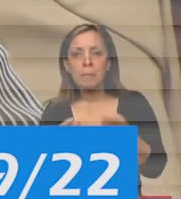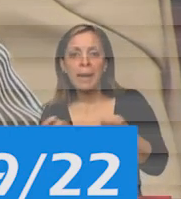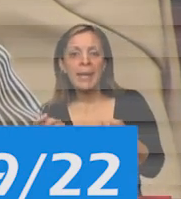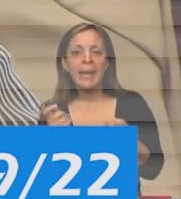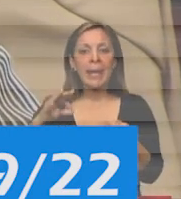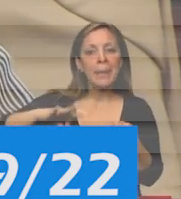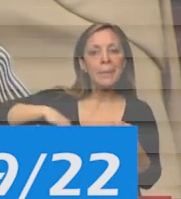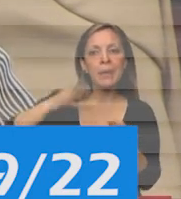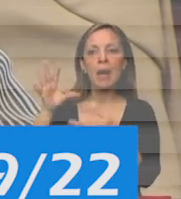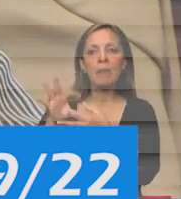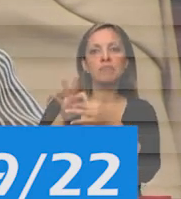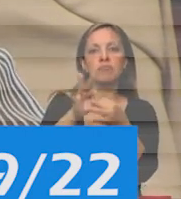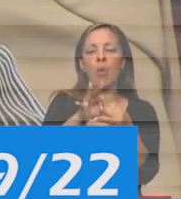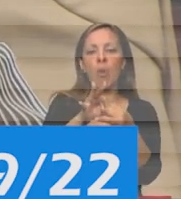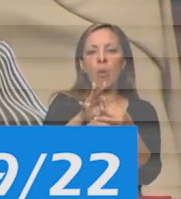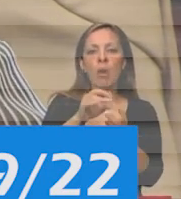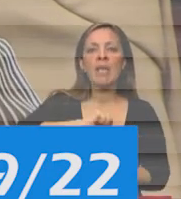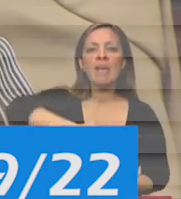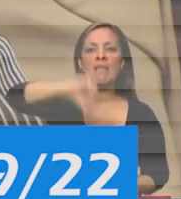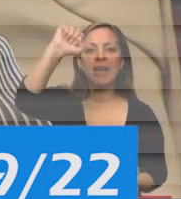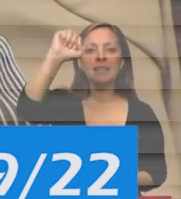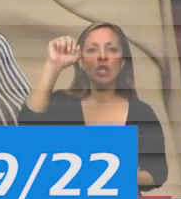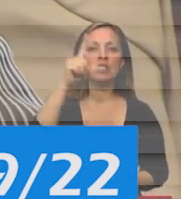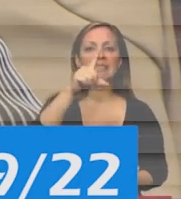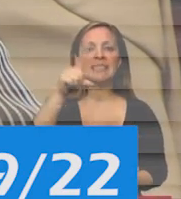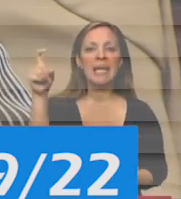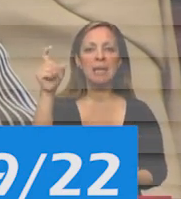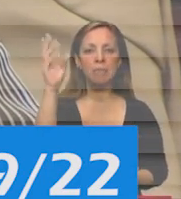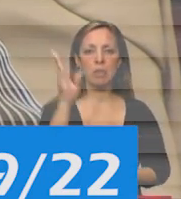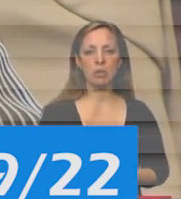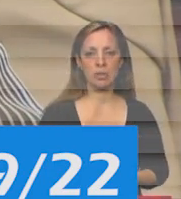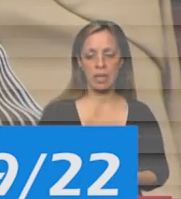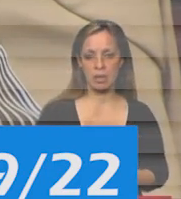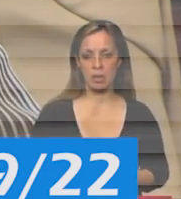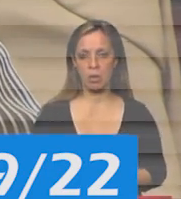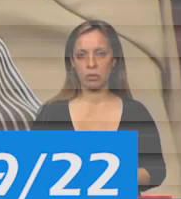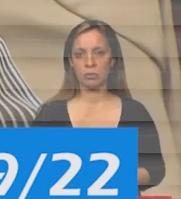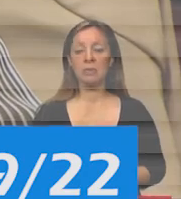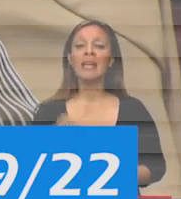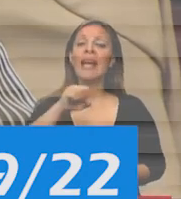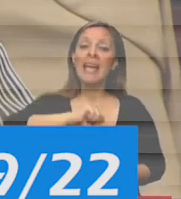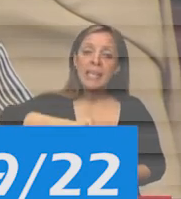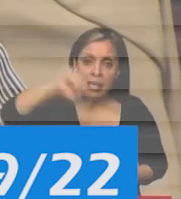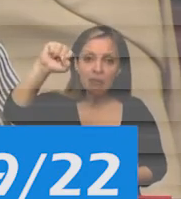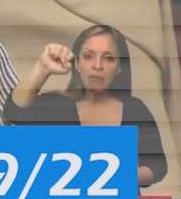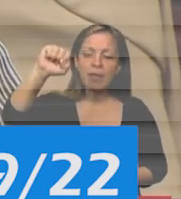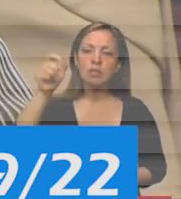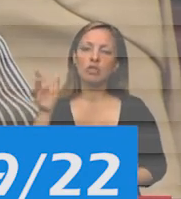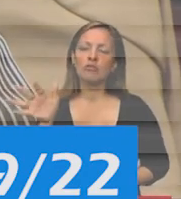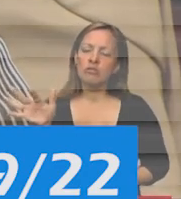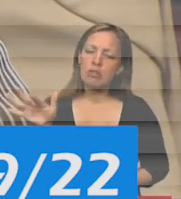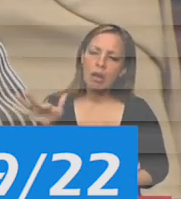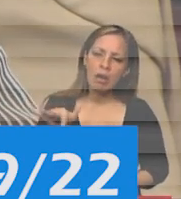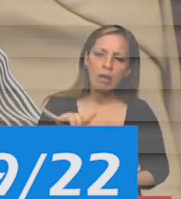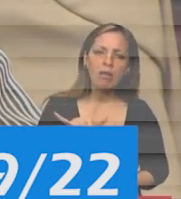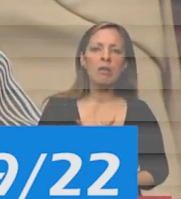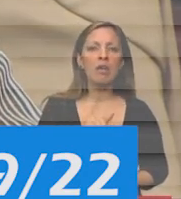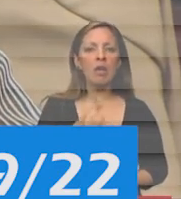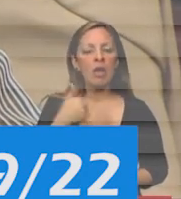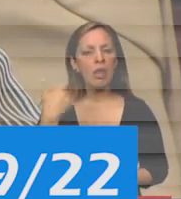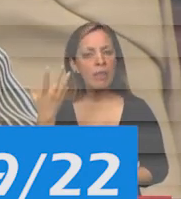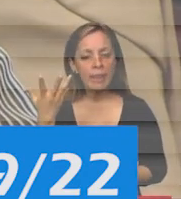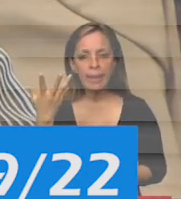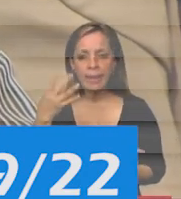a una inflación del 100%, en base a una inflación que diariamente